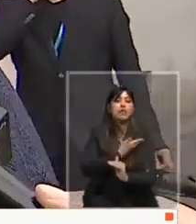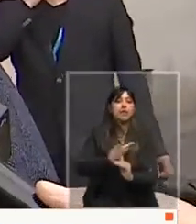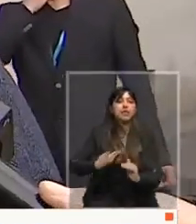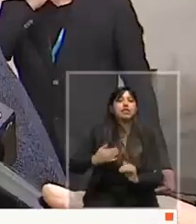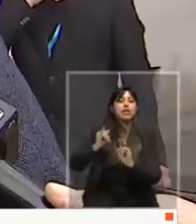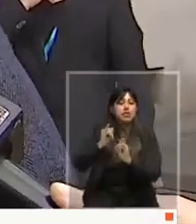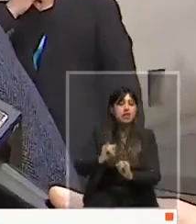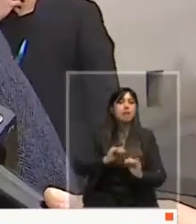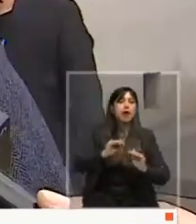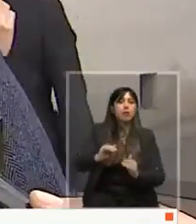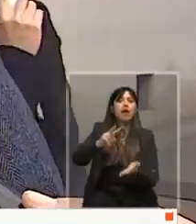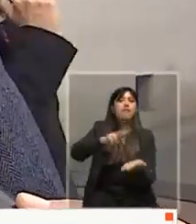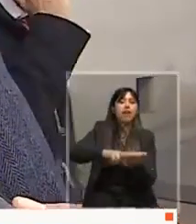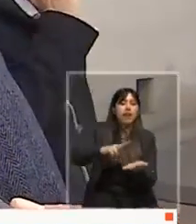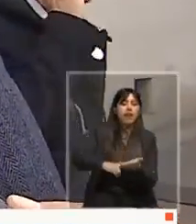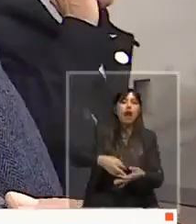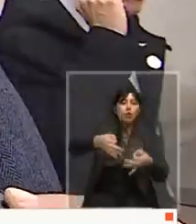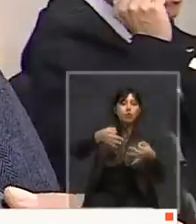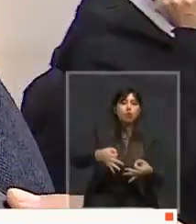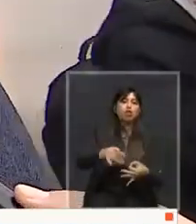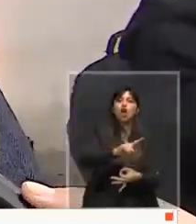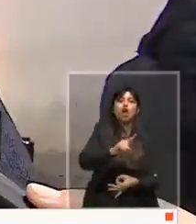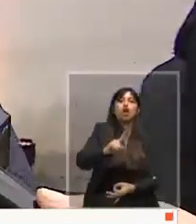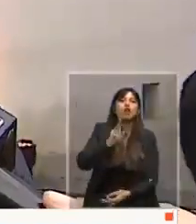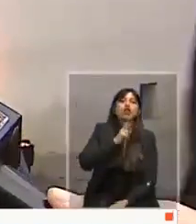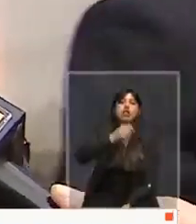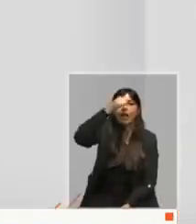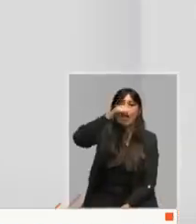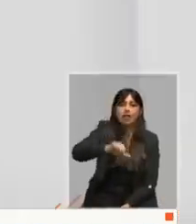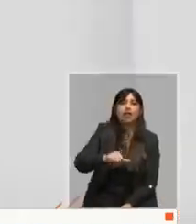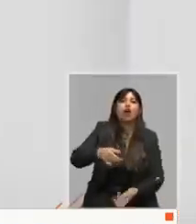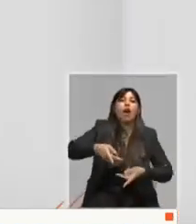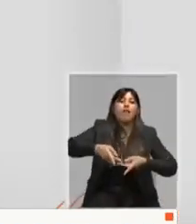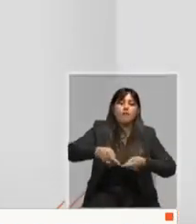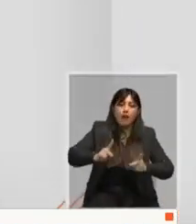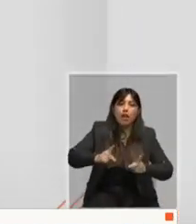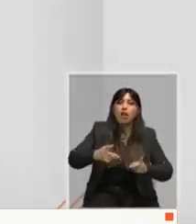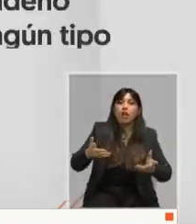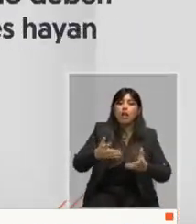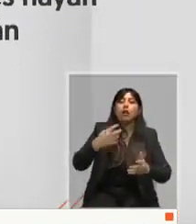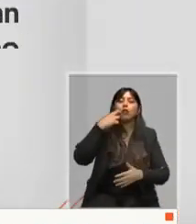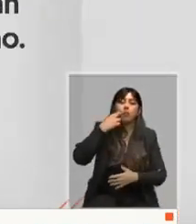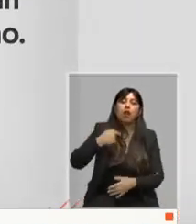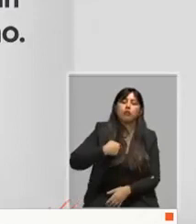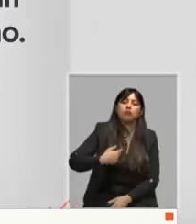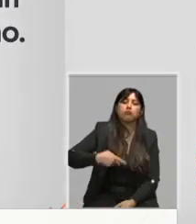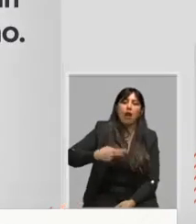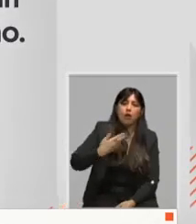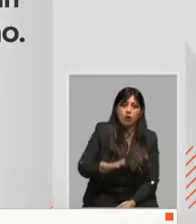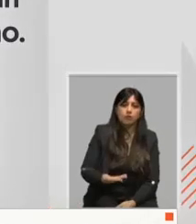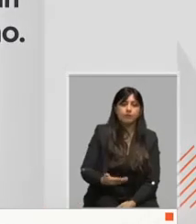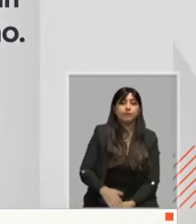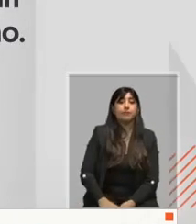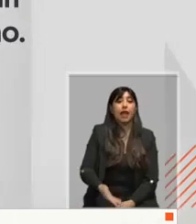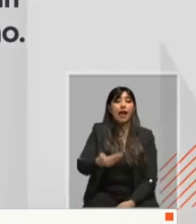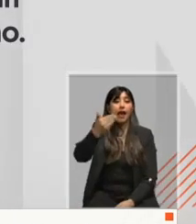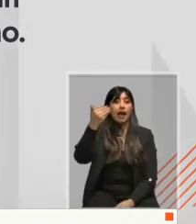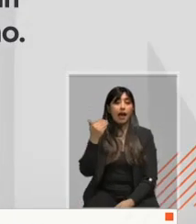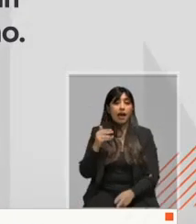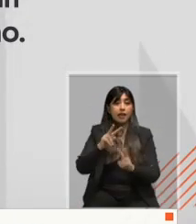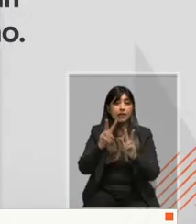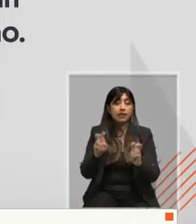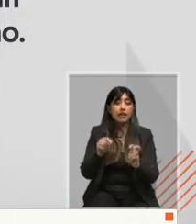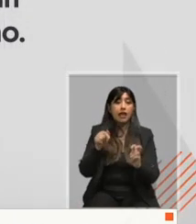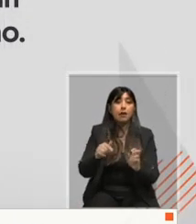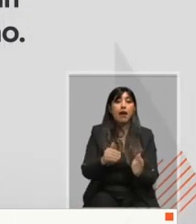verdad, de la justicia, no la impunidad, el valor de los derechos humanos. Anteriormente, el presidente había condenado los hechos de violencia fuera de la sede